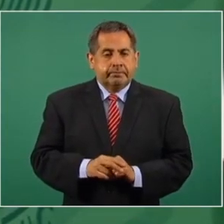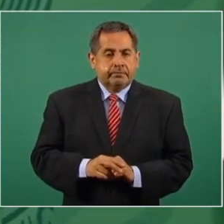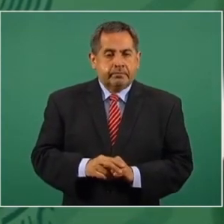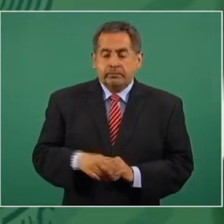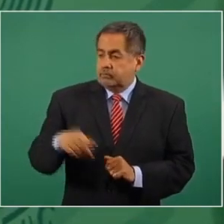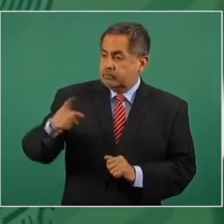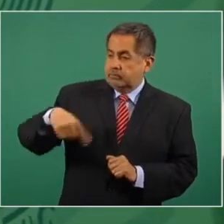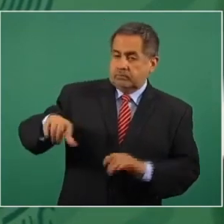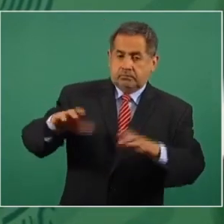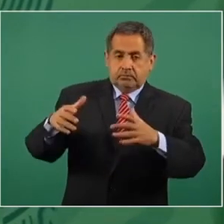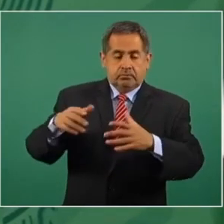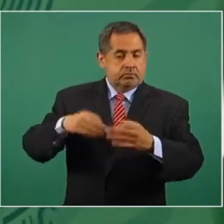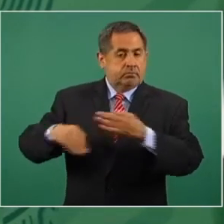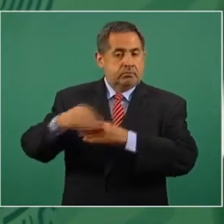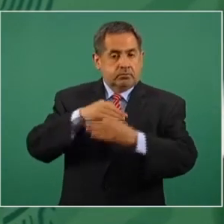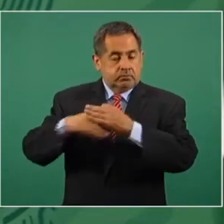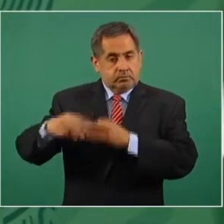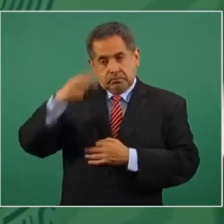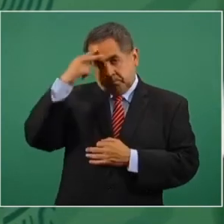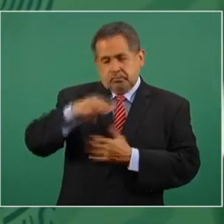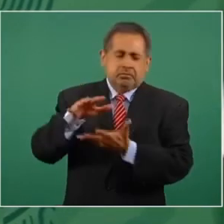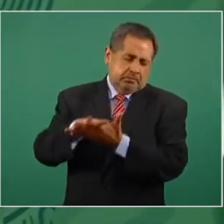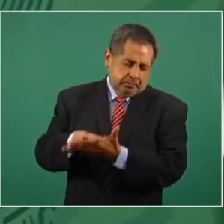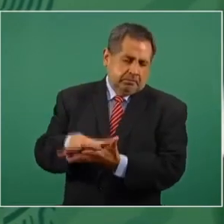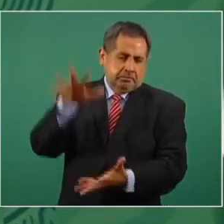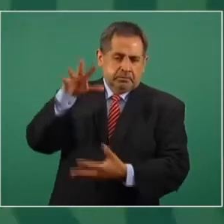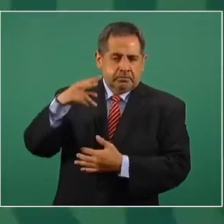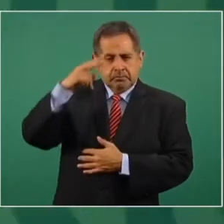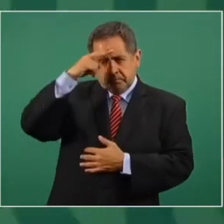todos los mexicanos, o la mayoría de los mexicanos,